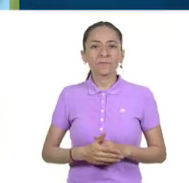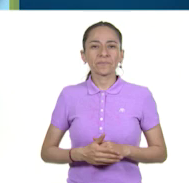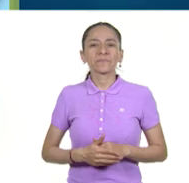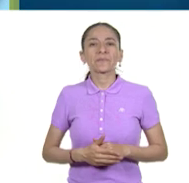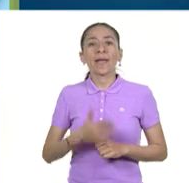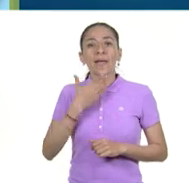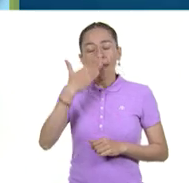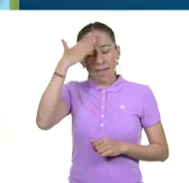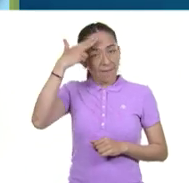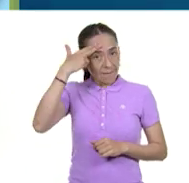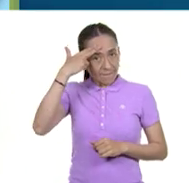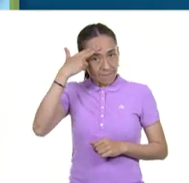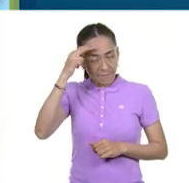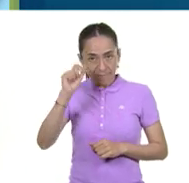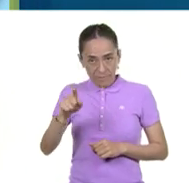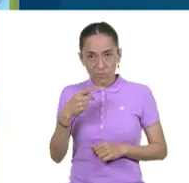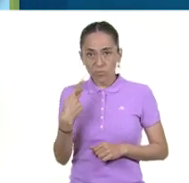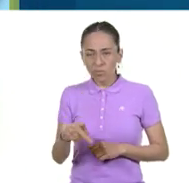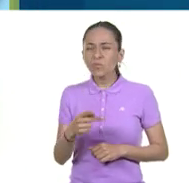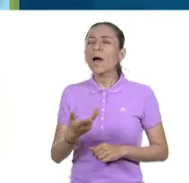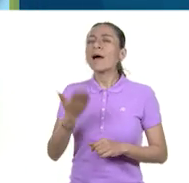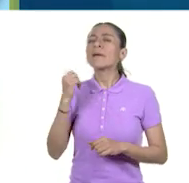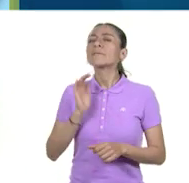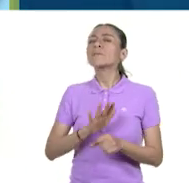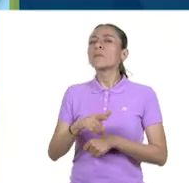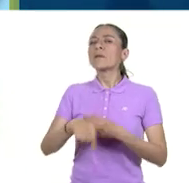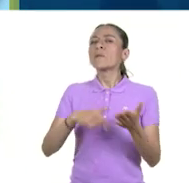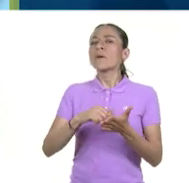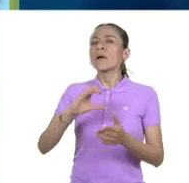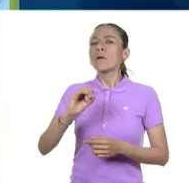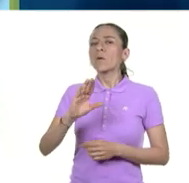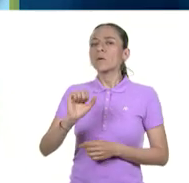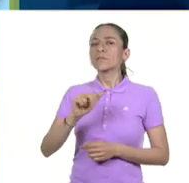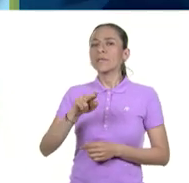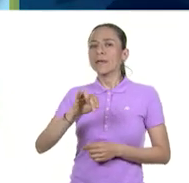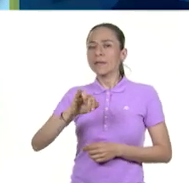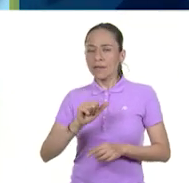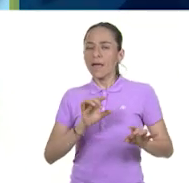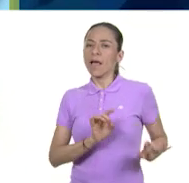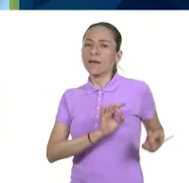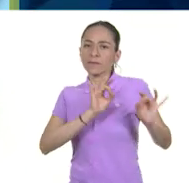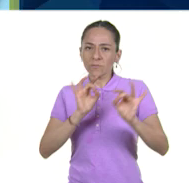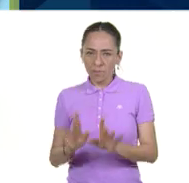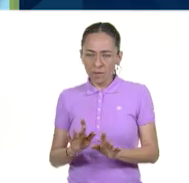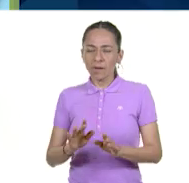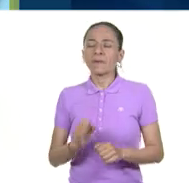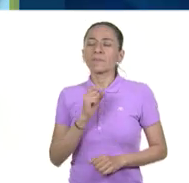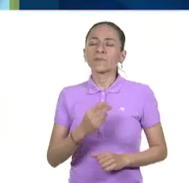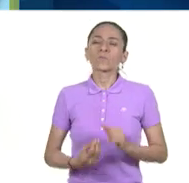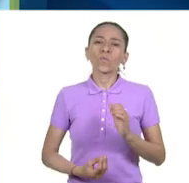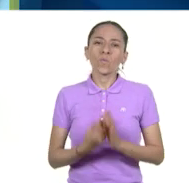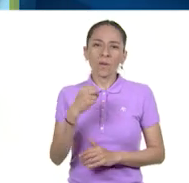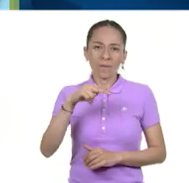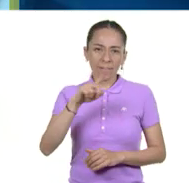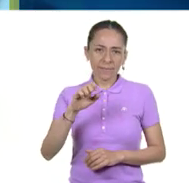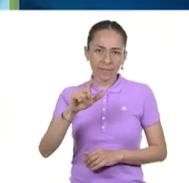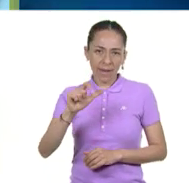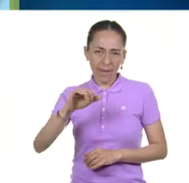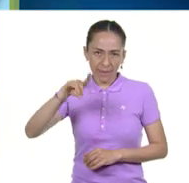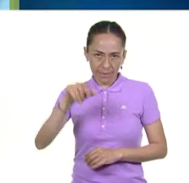lo mencionamos antes, en Australia y Nueva Zelanda. Y también